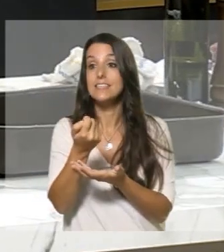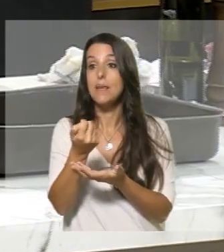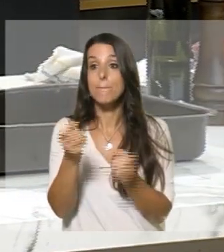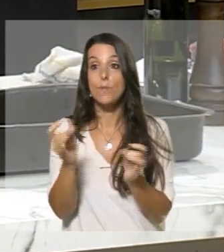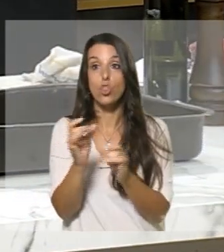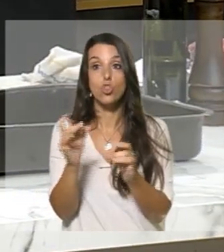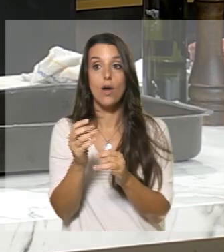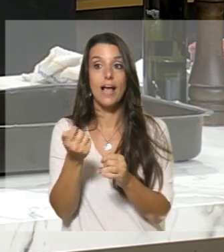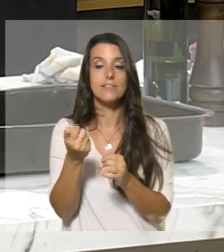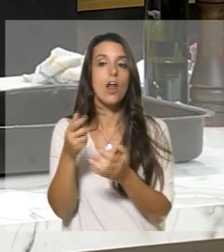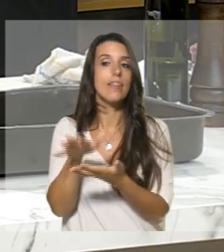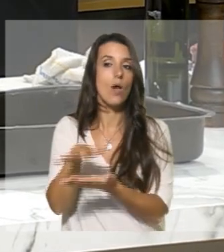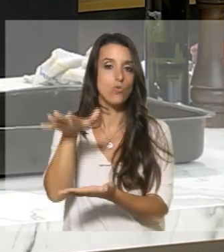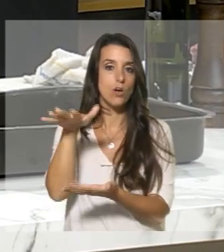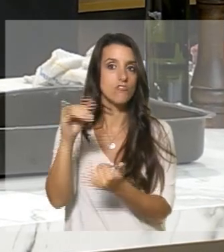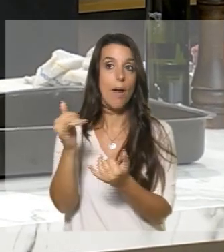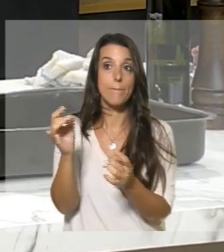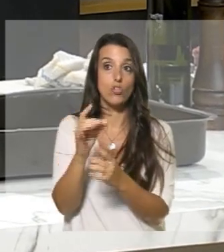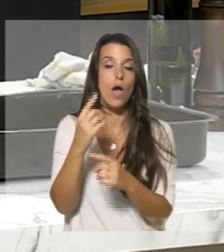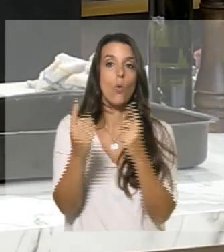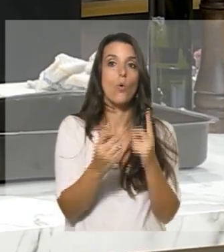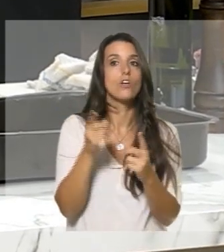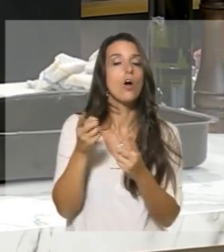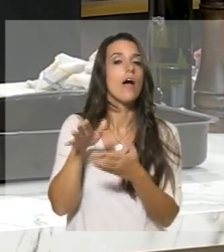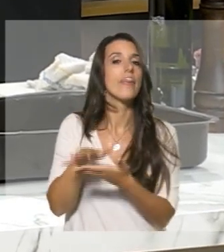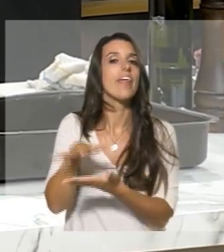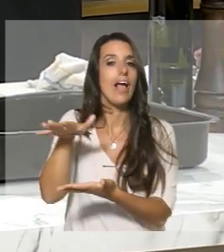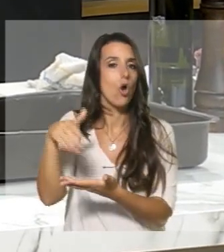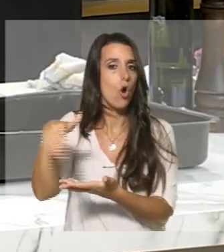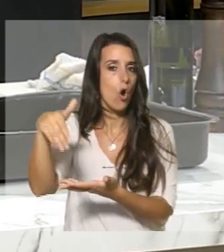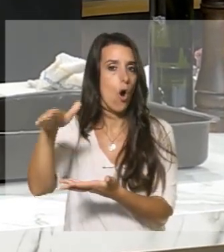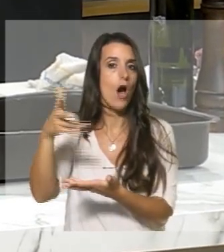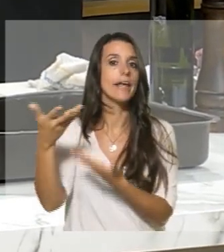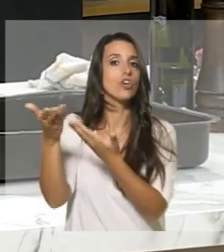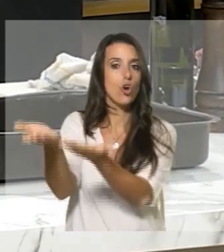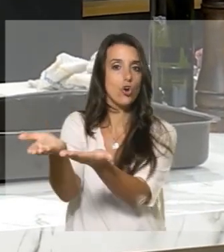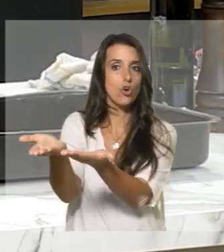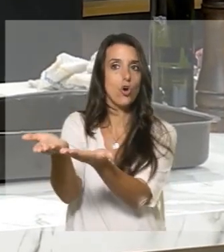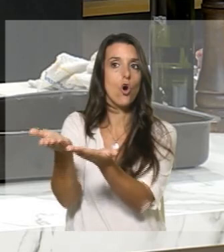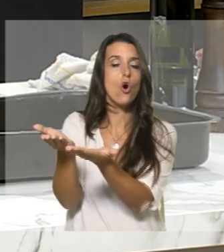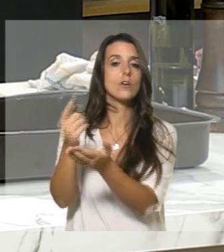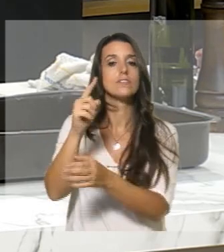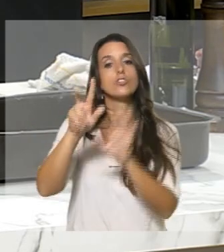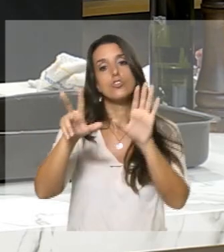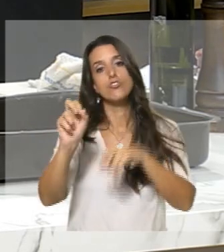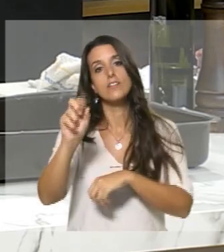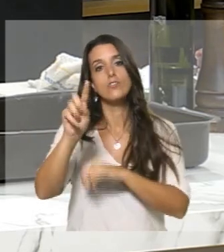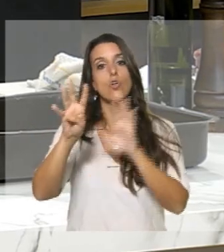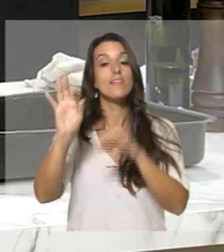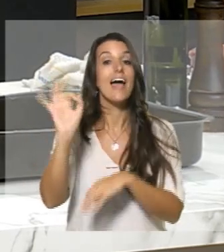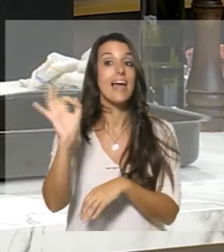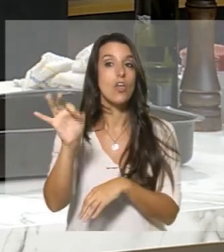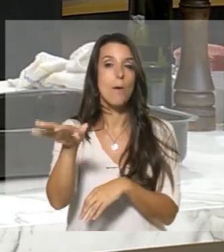prontos. Leudando. Los Alibaba ya están prontos porque estos van a leudar ahora y van a ir al horno. Horno 180, 190